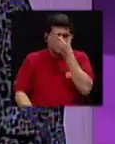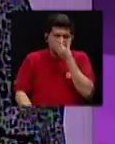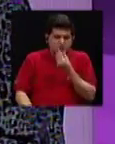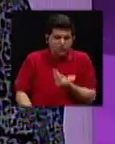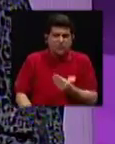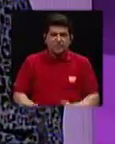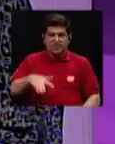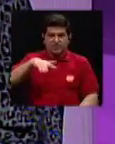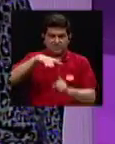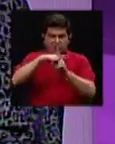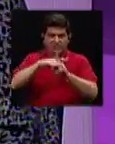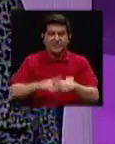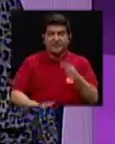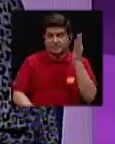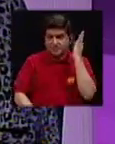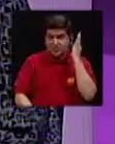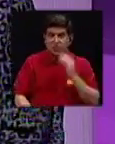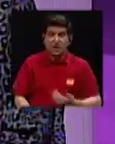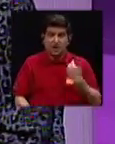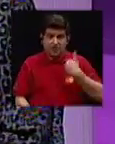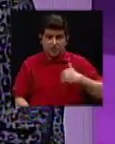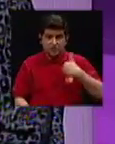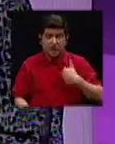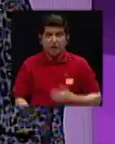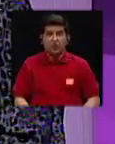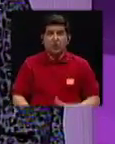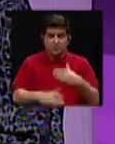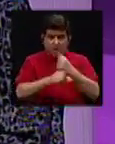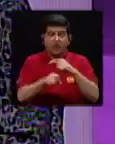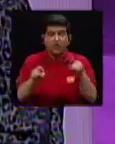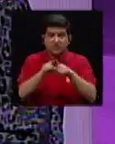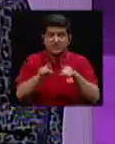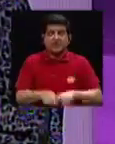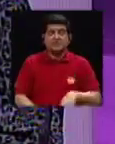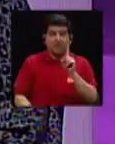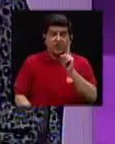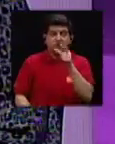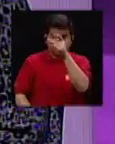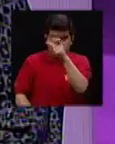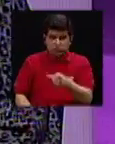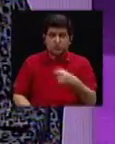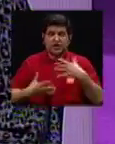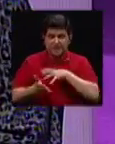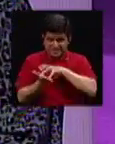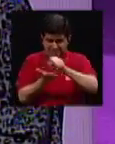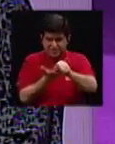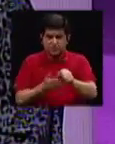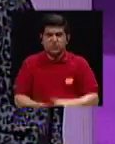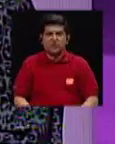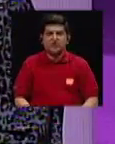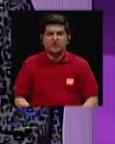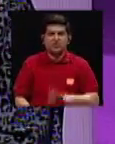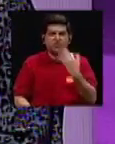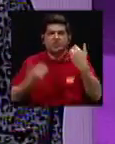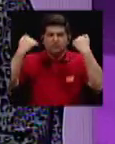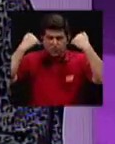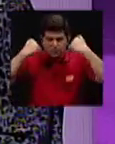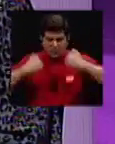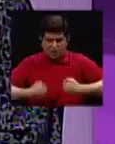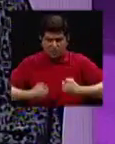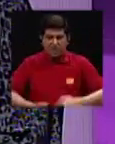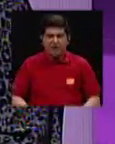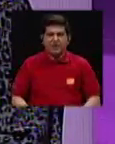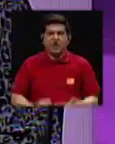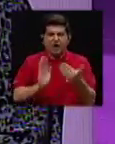sufrimiento físico es aparece como el sufrimiento de las mujeres el hombre que lo perpetra es también un ser destruido